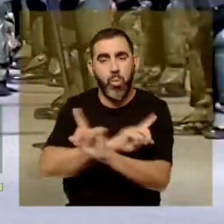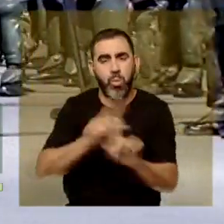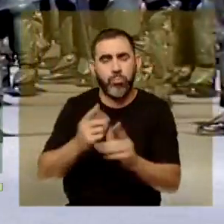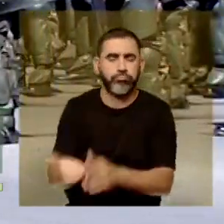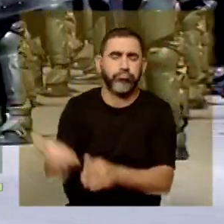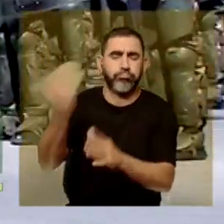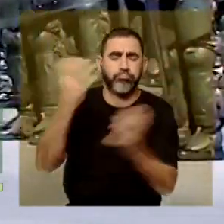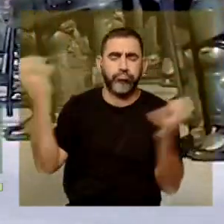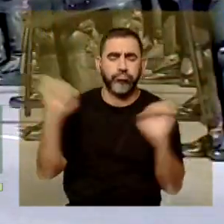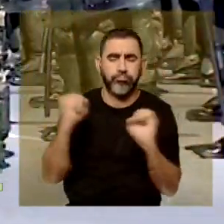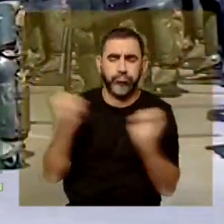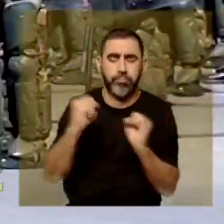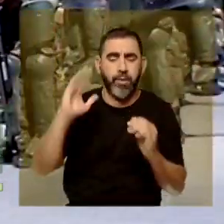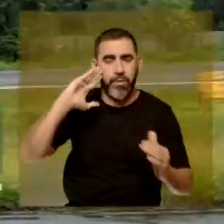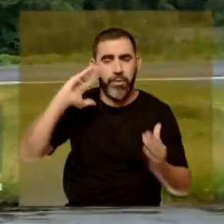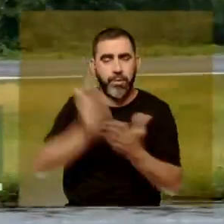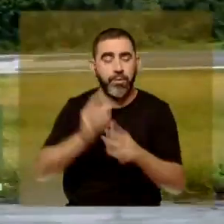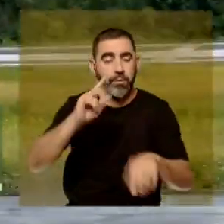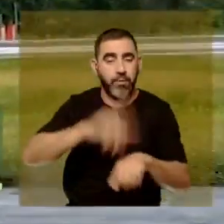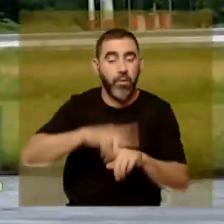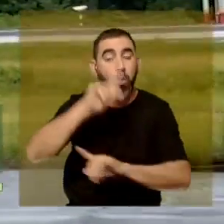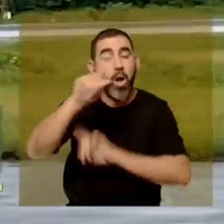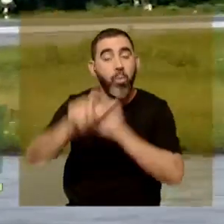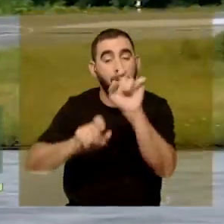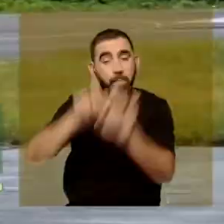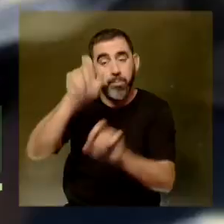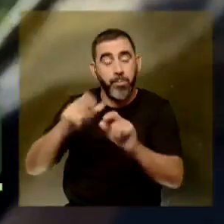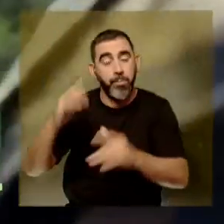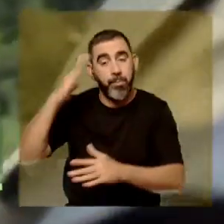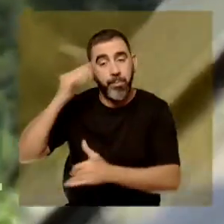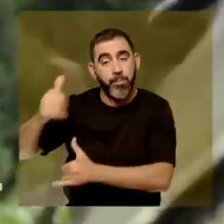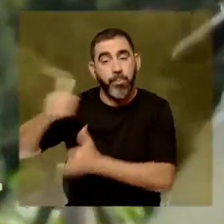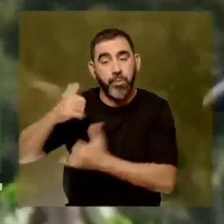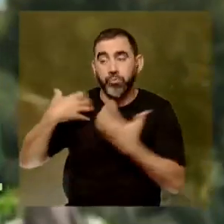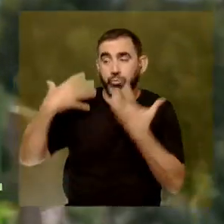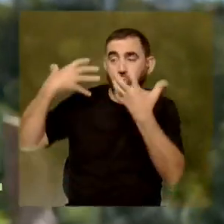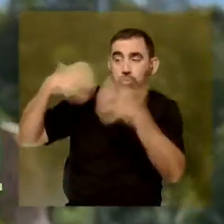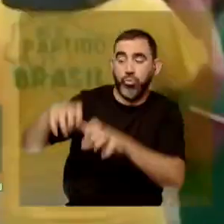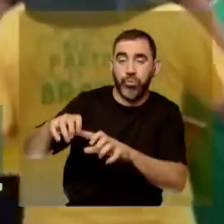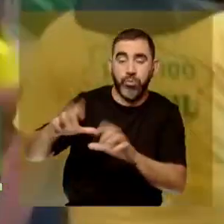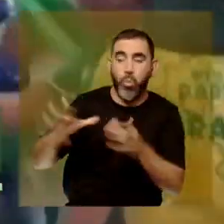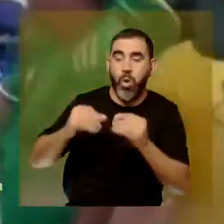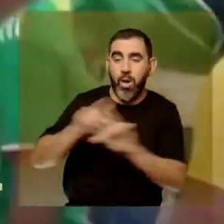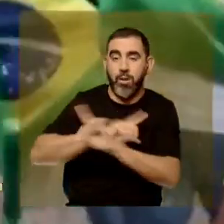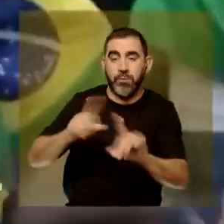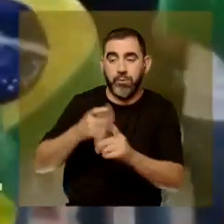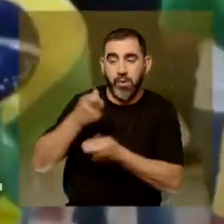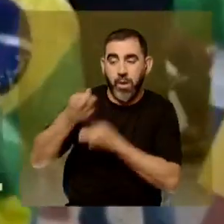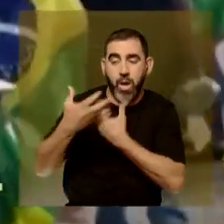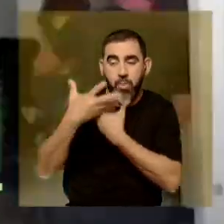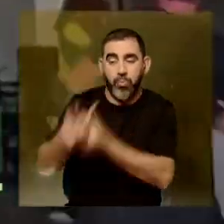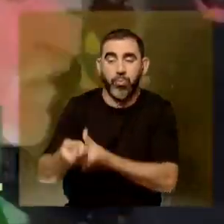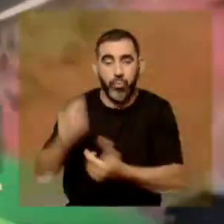tiempos tenebrosos de la dictadura militar porque algunas personas de las Fuerzas Armadas no quisieron y no aceptaron sumarse a la